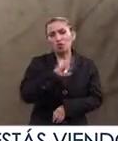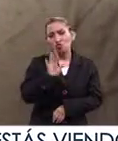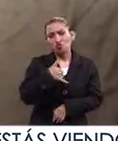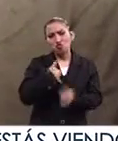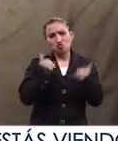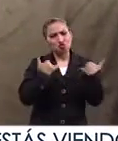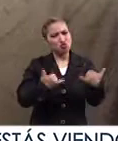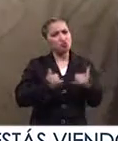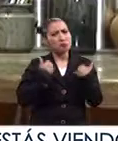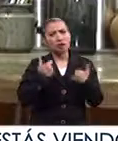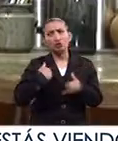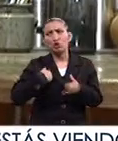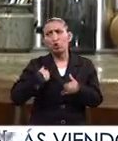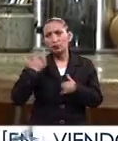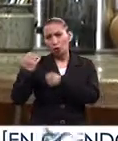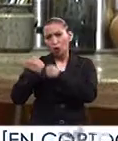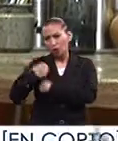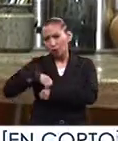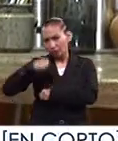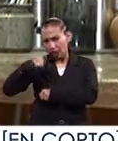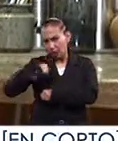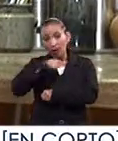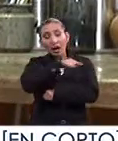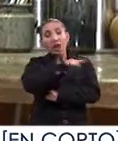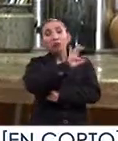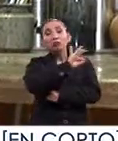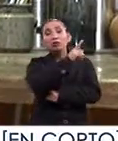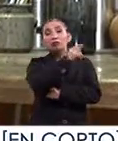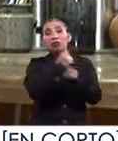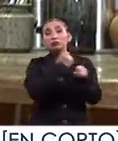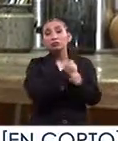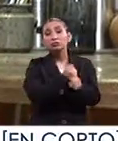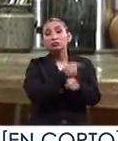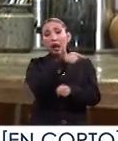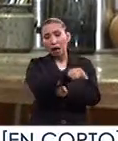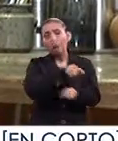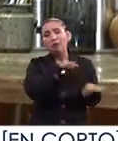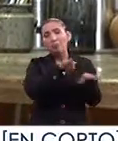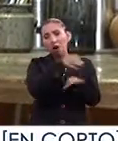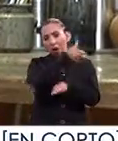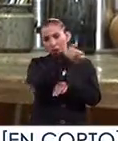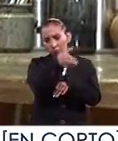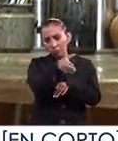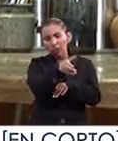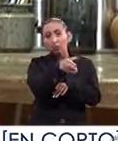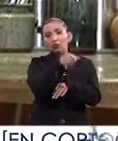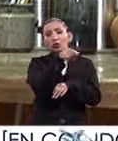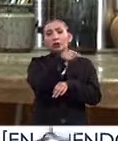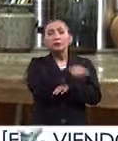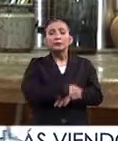muy joven, murió cuando yo tenía 5 años y murió de 41 años. Era agricultor.